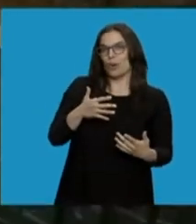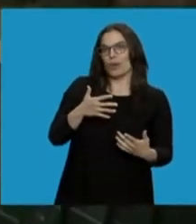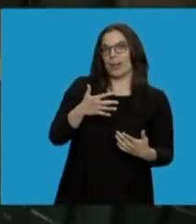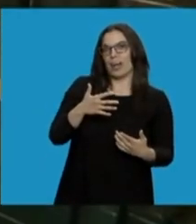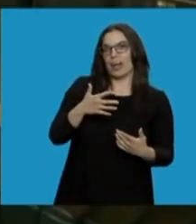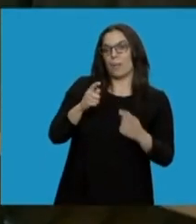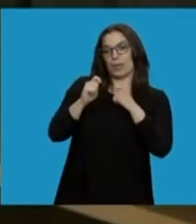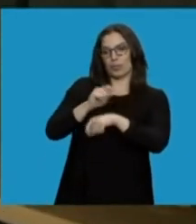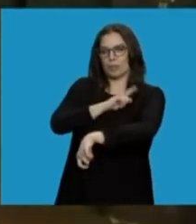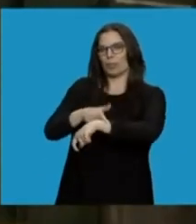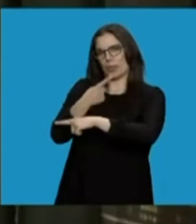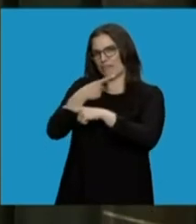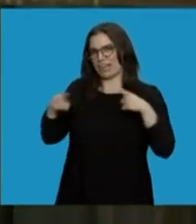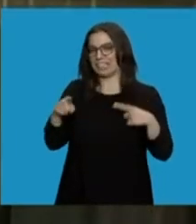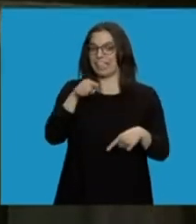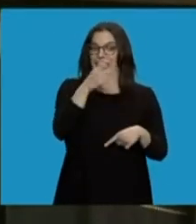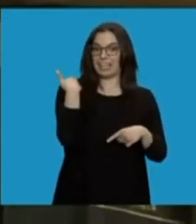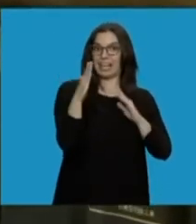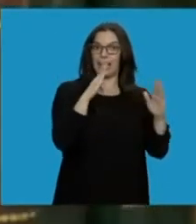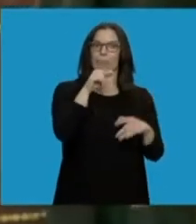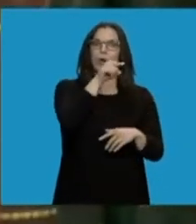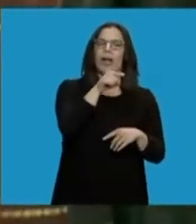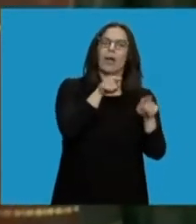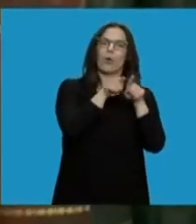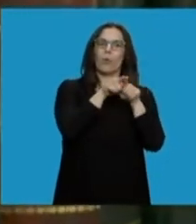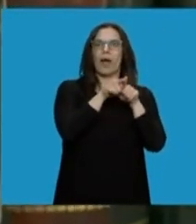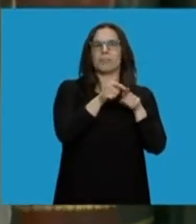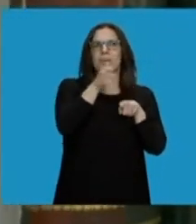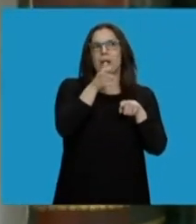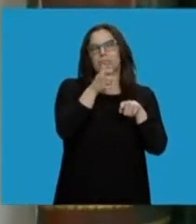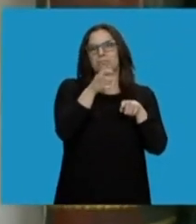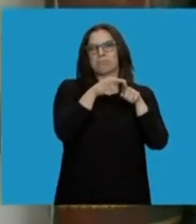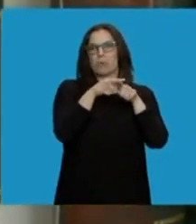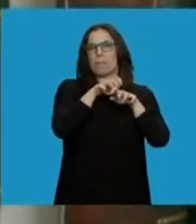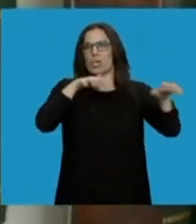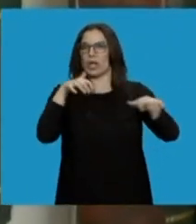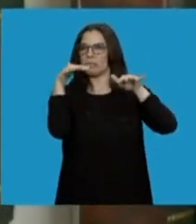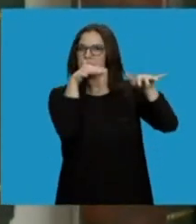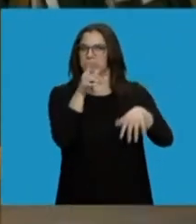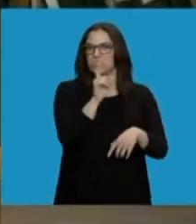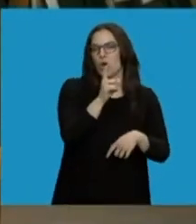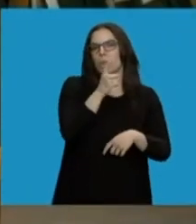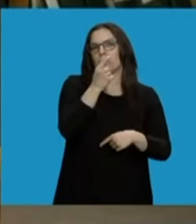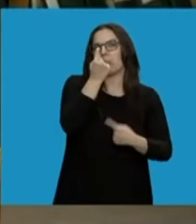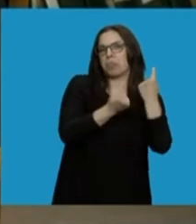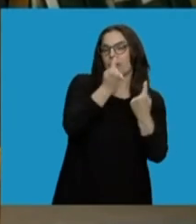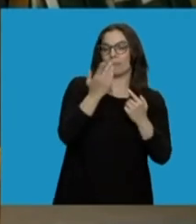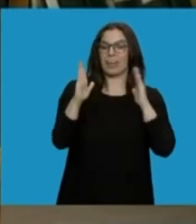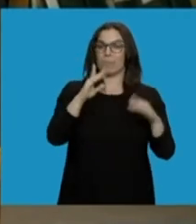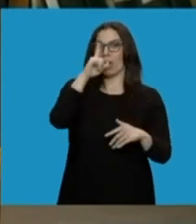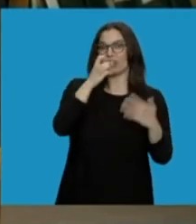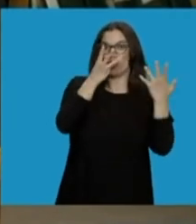el periodismo deportivo, porque era una información más residual, una información más pequeña. Estamos hablando de los 80,